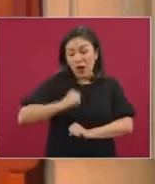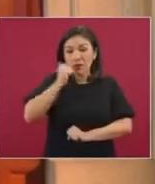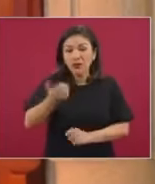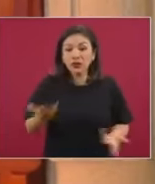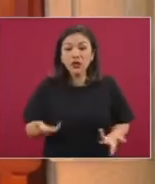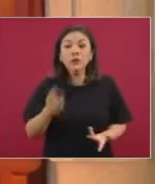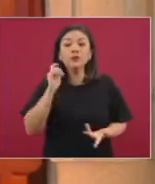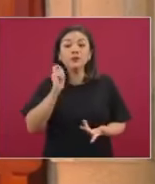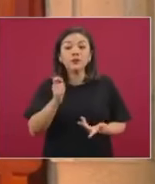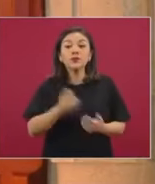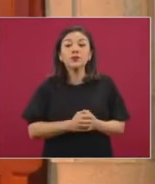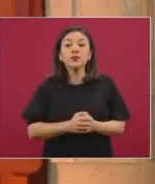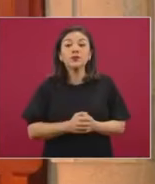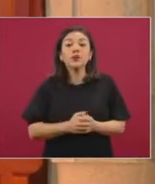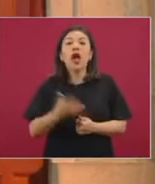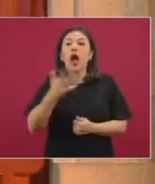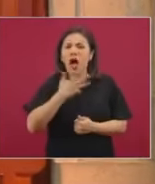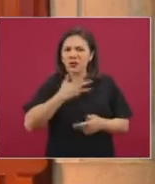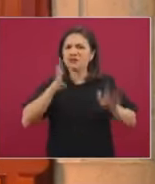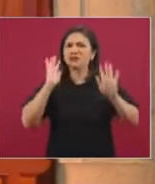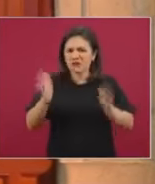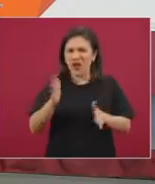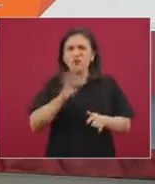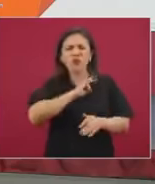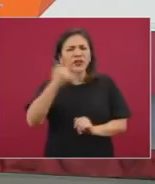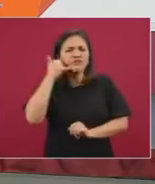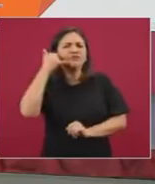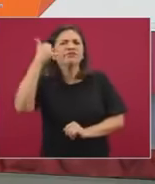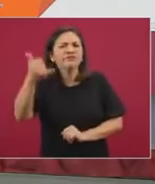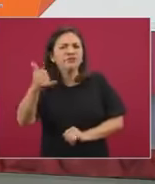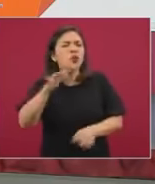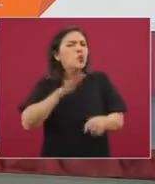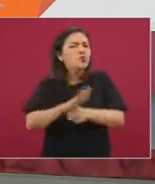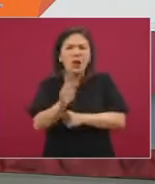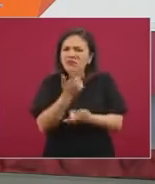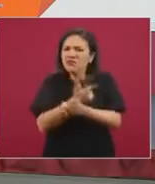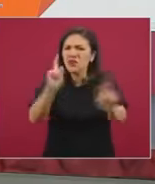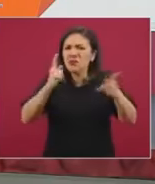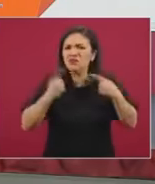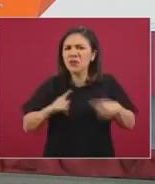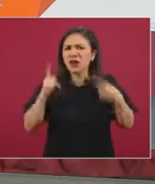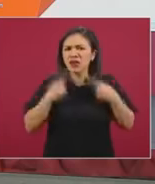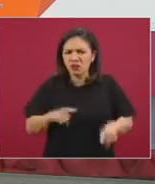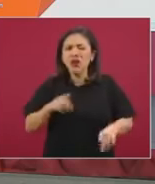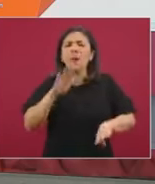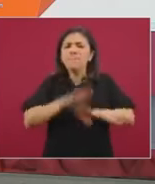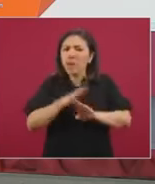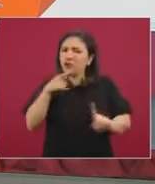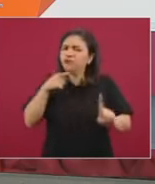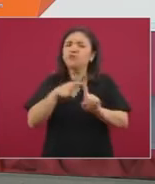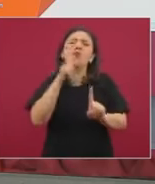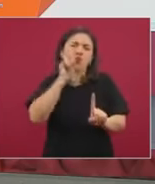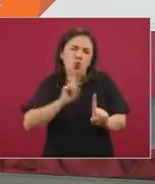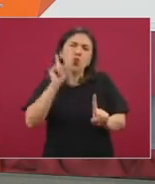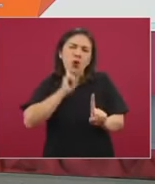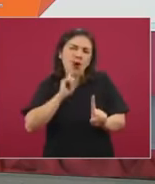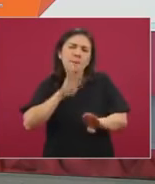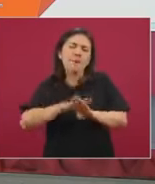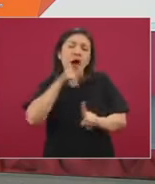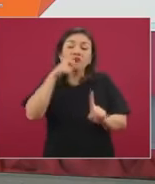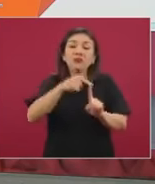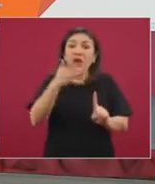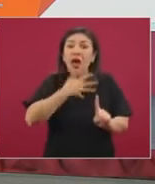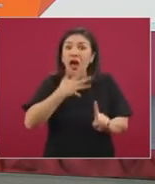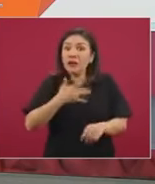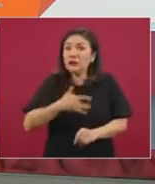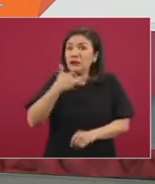en esto, también está activa la línea cualquier persona, en este caso más dirigido hacia las mujeres que presente,